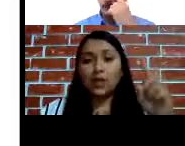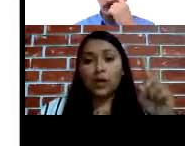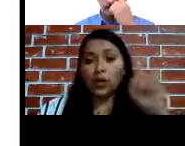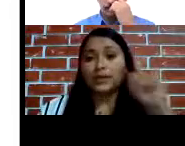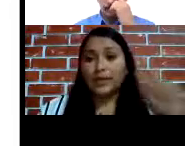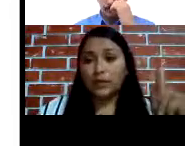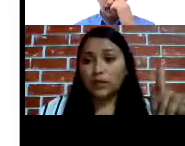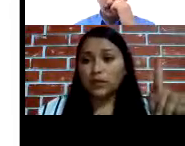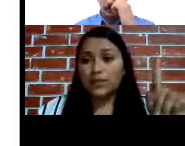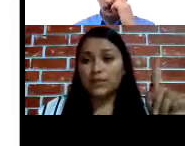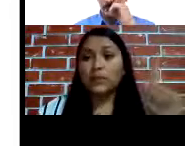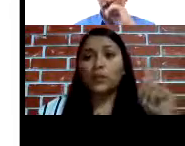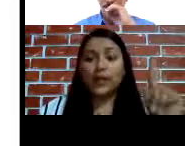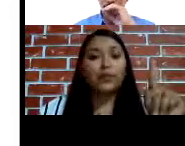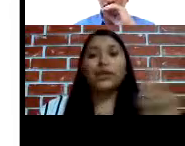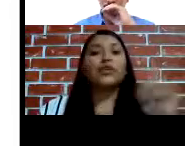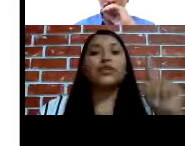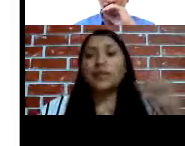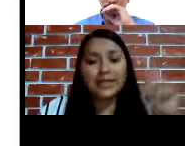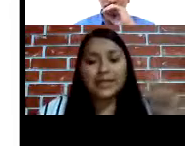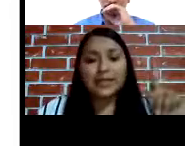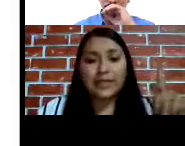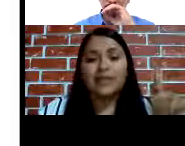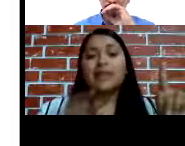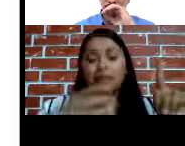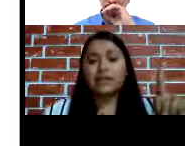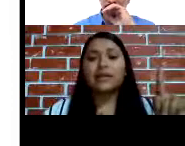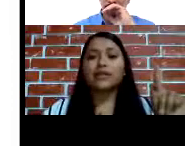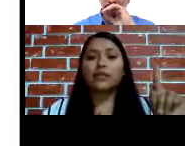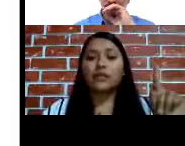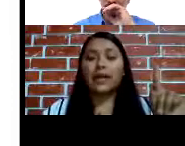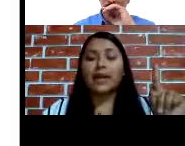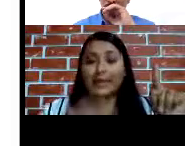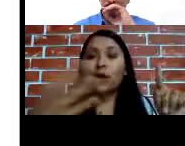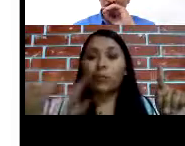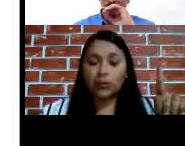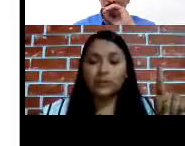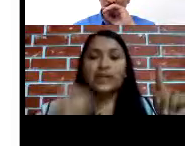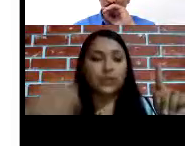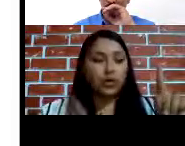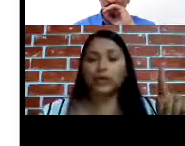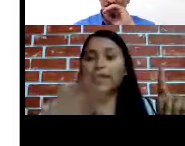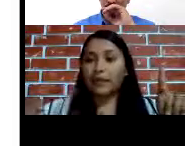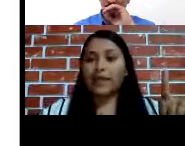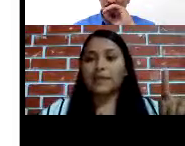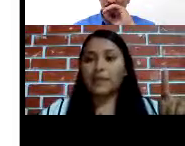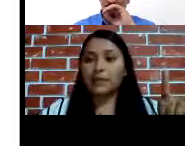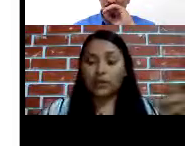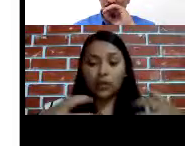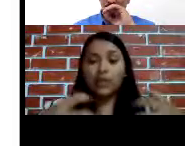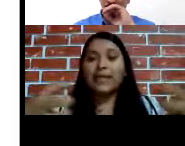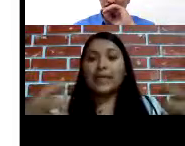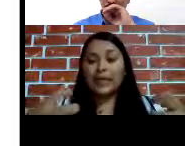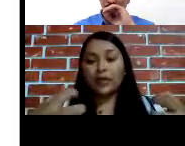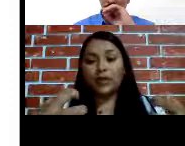identifico, contengo. Sí, ¿por qué? Porque yo no tengo las habilidades, tal vez hablando de forma terapéutica, psicológica, para dar